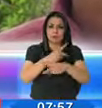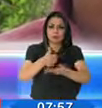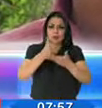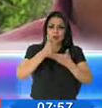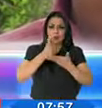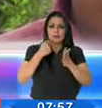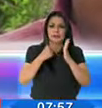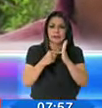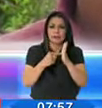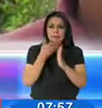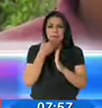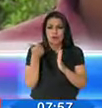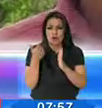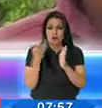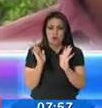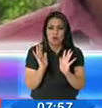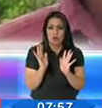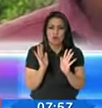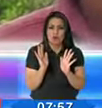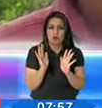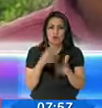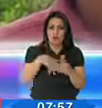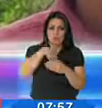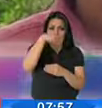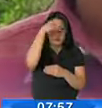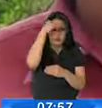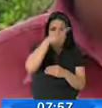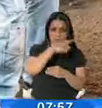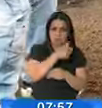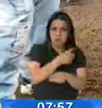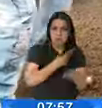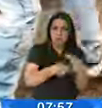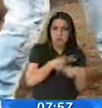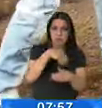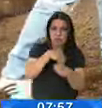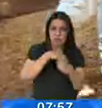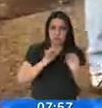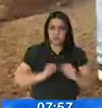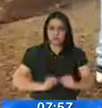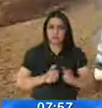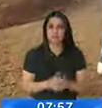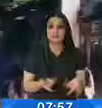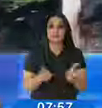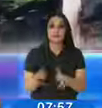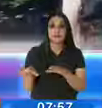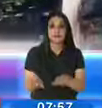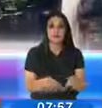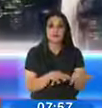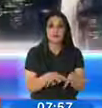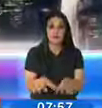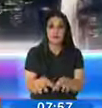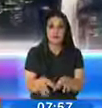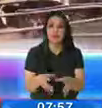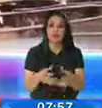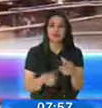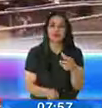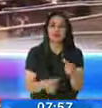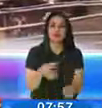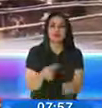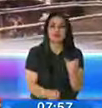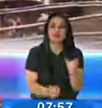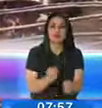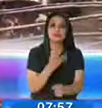pues también a fortalecer los emprendimientos locales. Otra de las actividades es la crianza y ordeño de